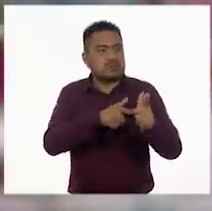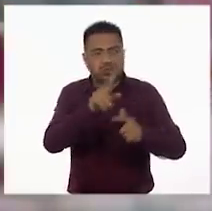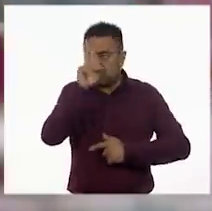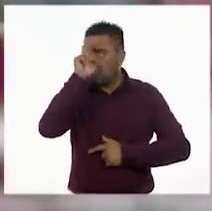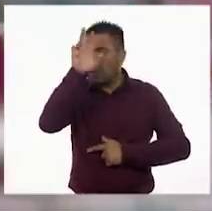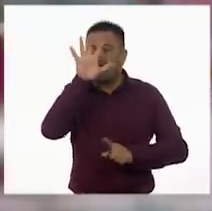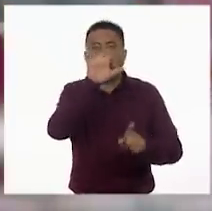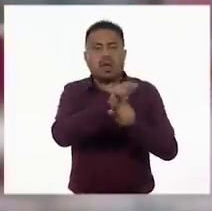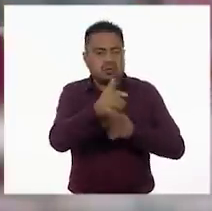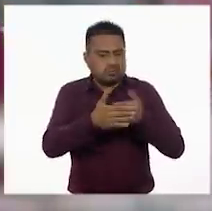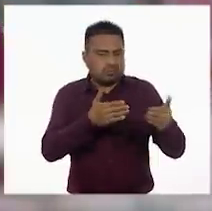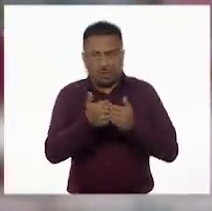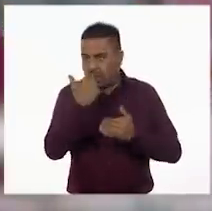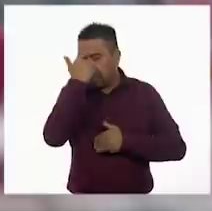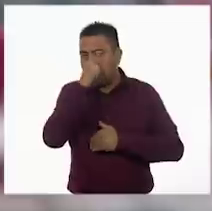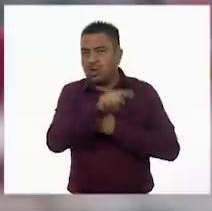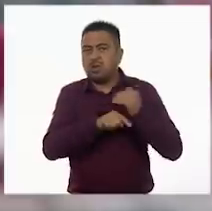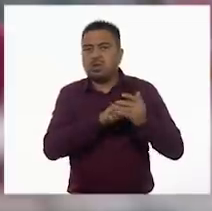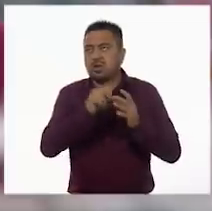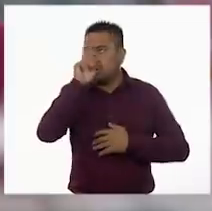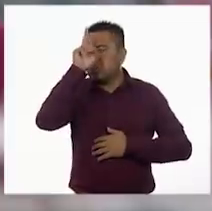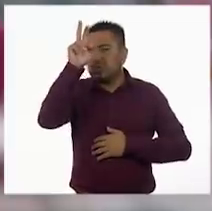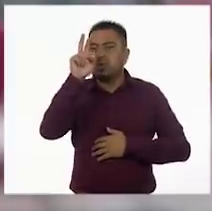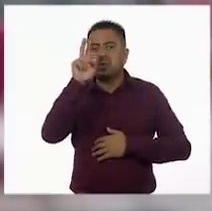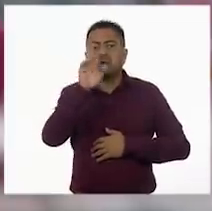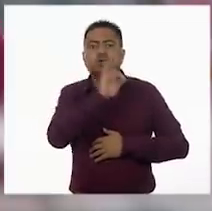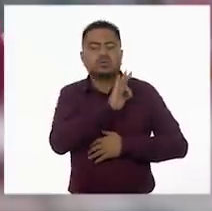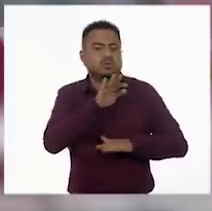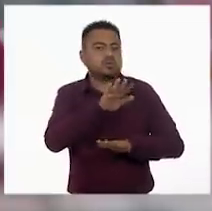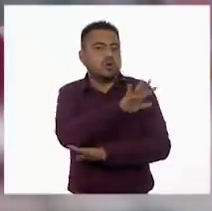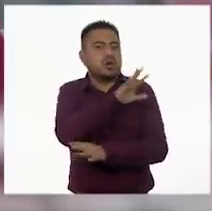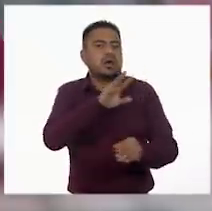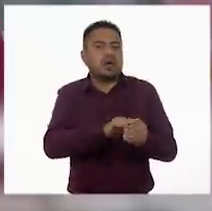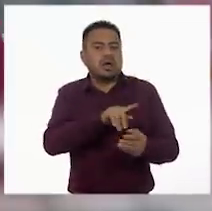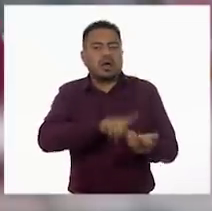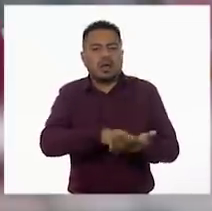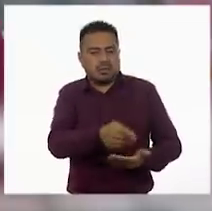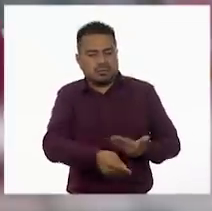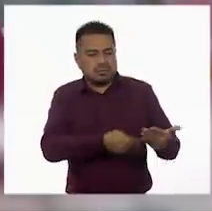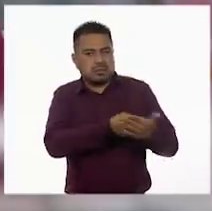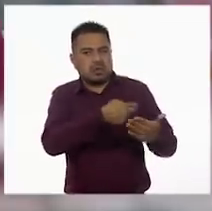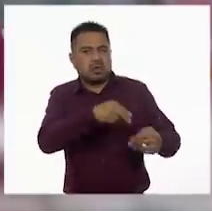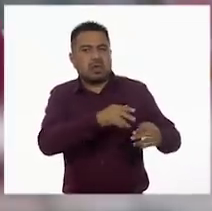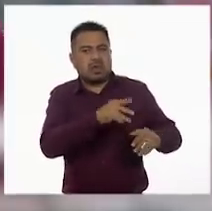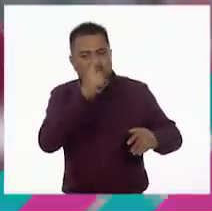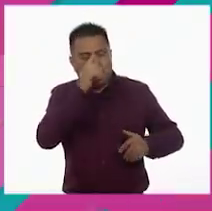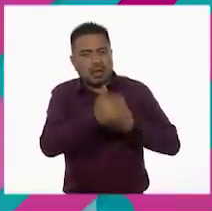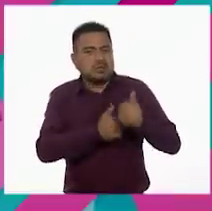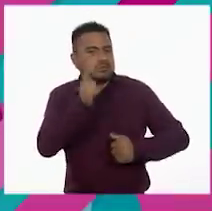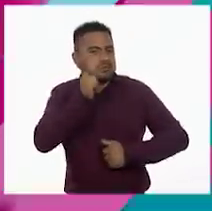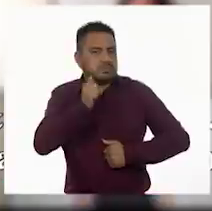sueños, innovar y crear esperanzas, y sobre todo, dejar tu nombre marcado en la historia.